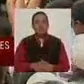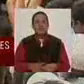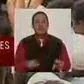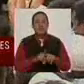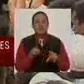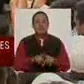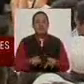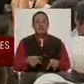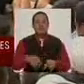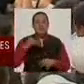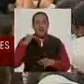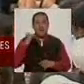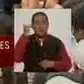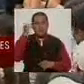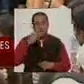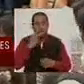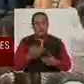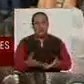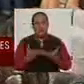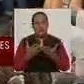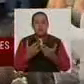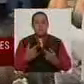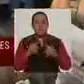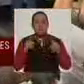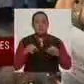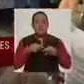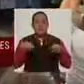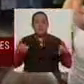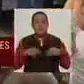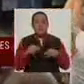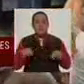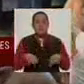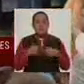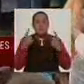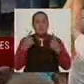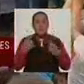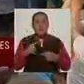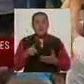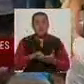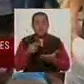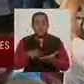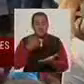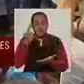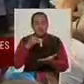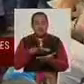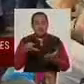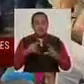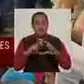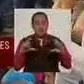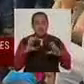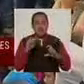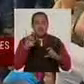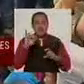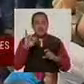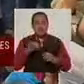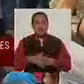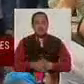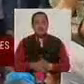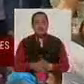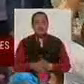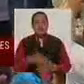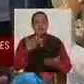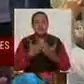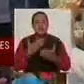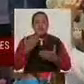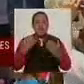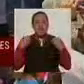ya adulta. Sin embargo, ellos reciben por primera vez su DNI gracias a la